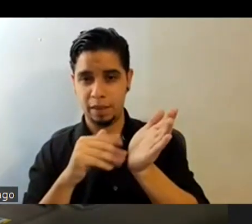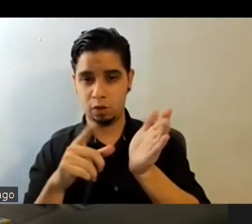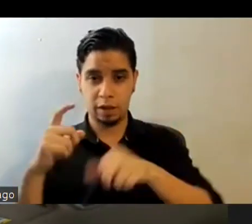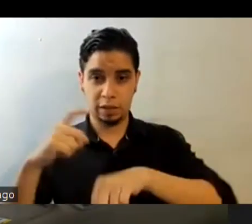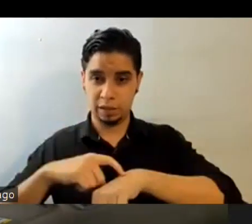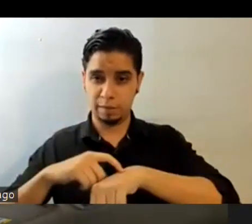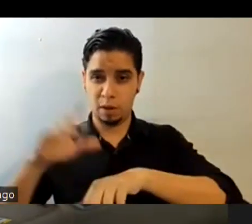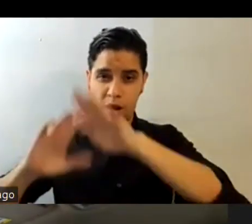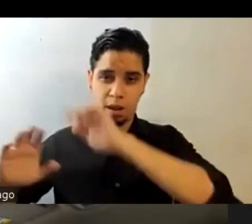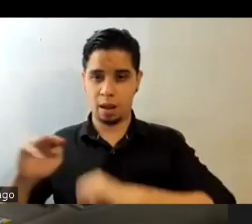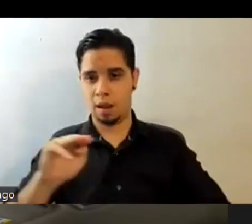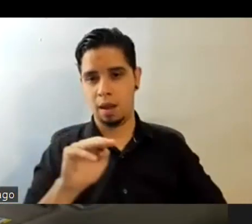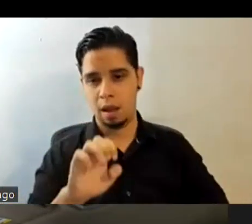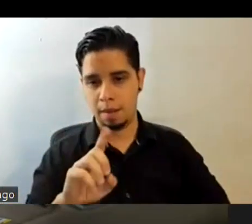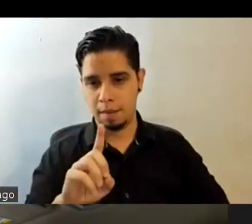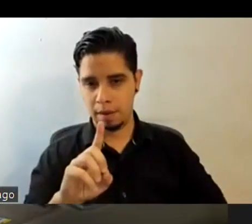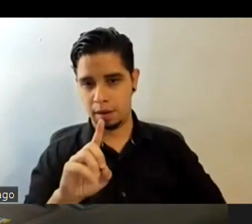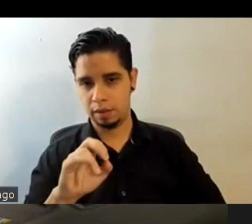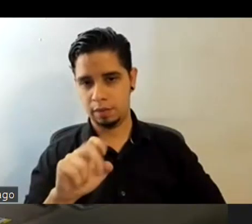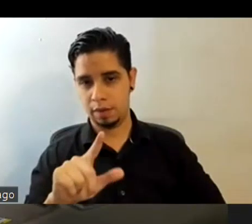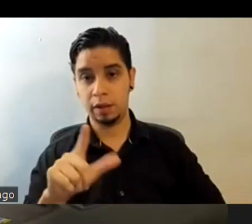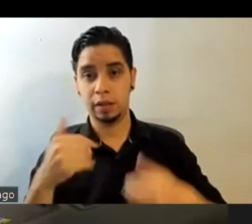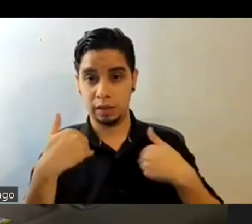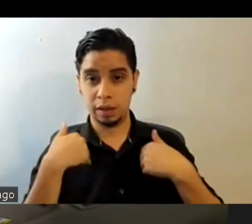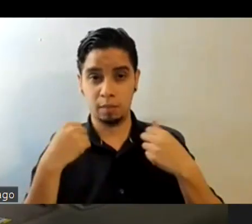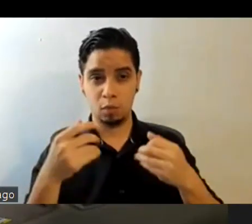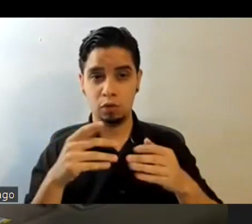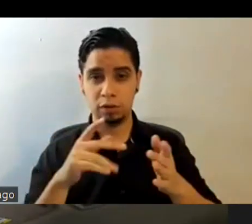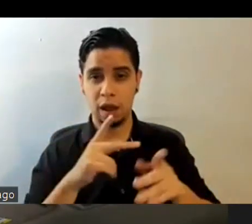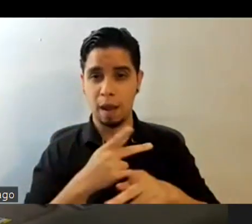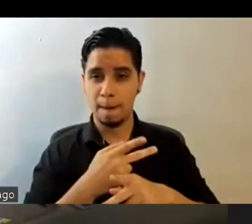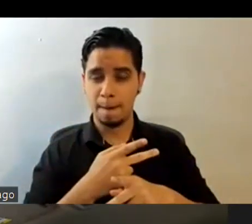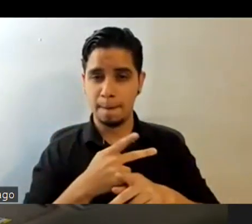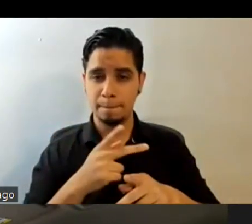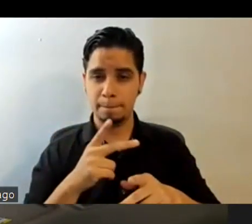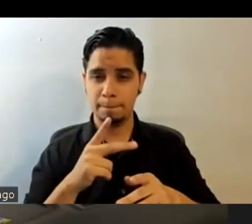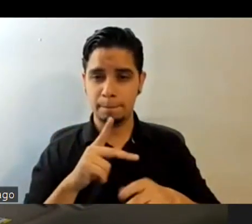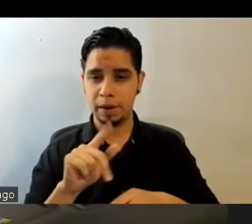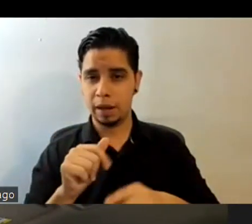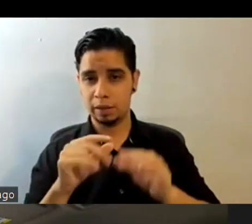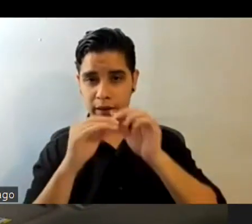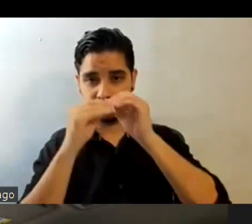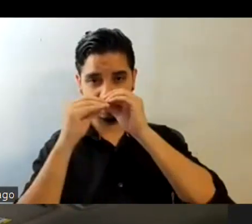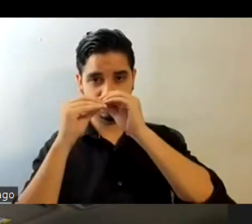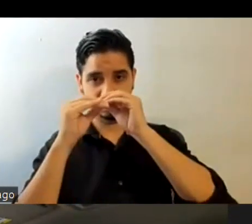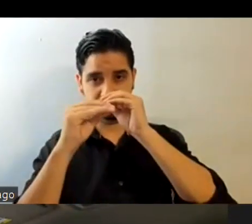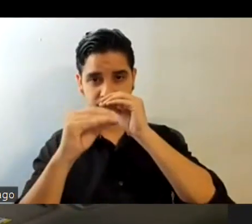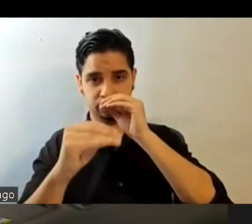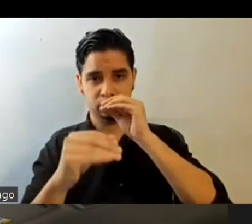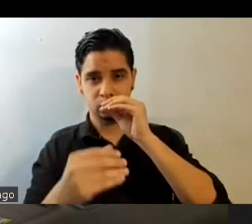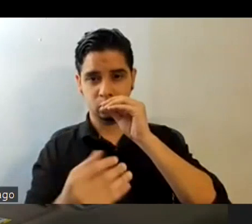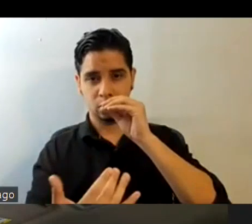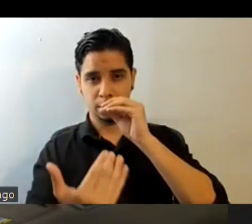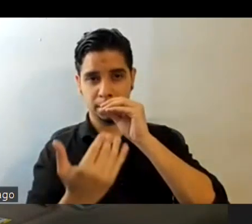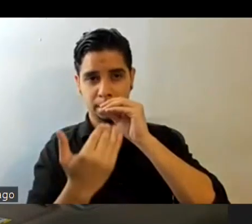ese piquito tenía muchas plantas medicinales por si entraba alguna bacteria, todo ese menjunje que